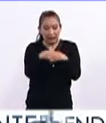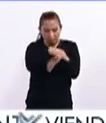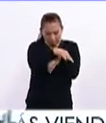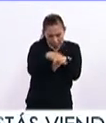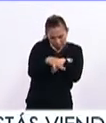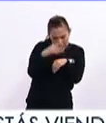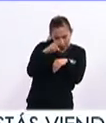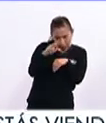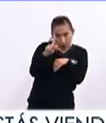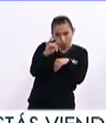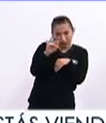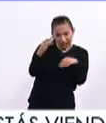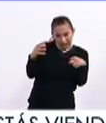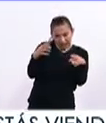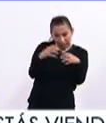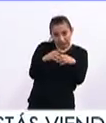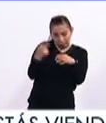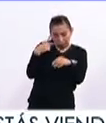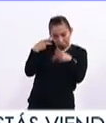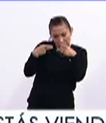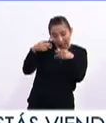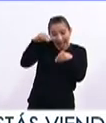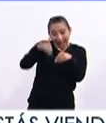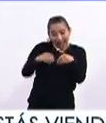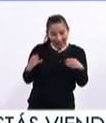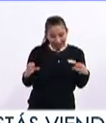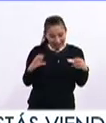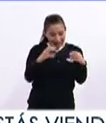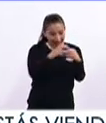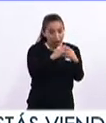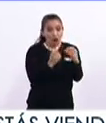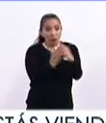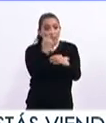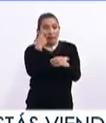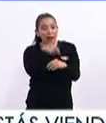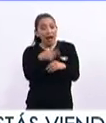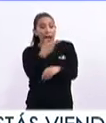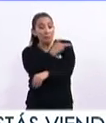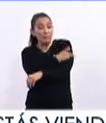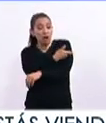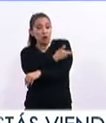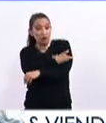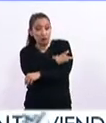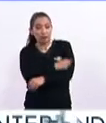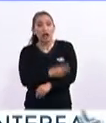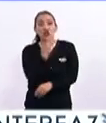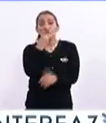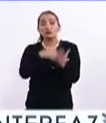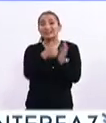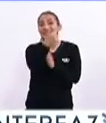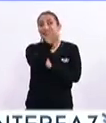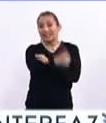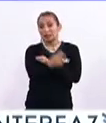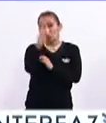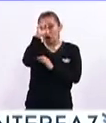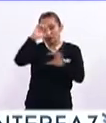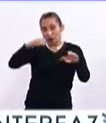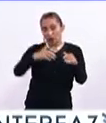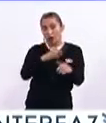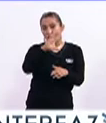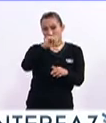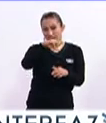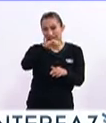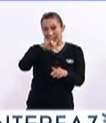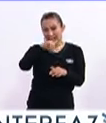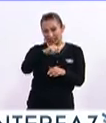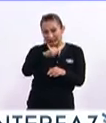diseño de proteínas, hemos diseñado una plataforma nueva para producir vacunas. En el 2006, el Consejo Nacional de